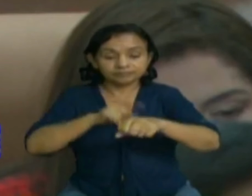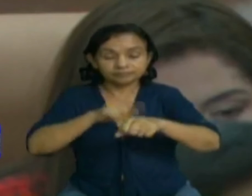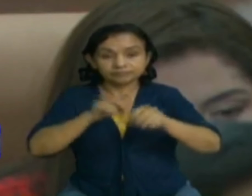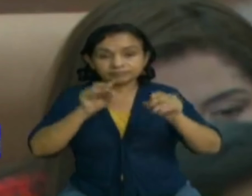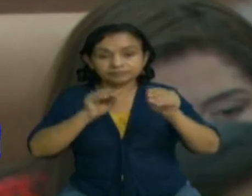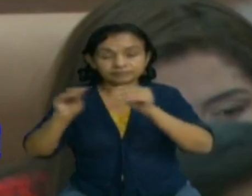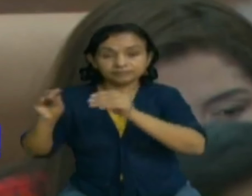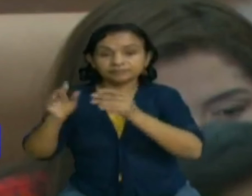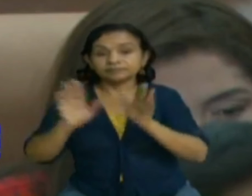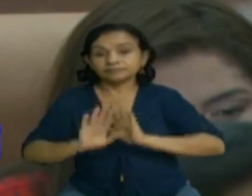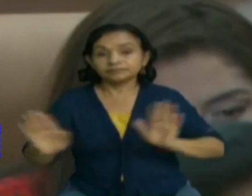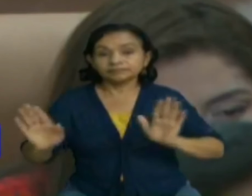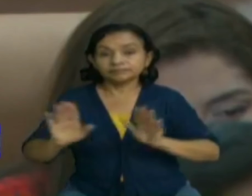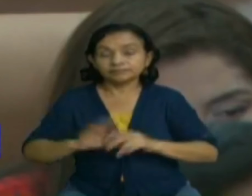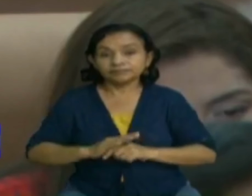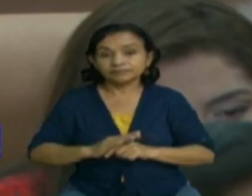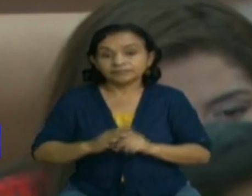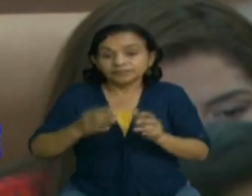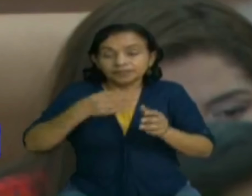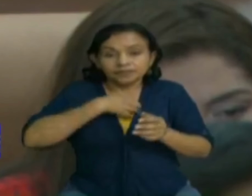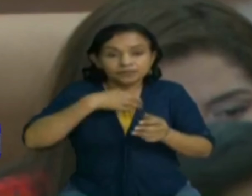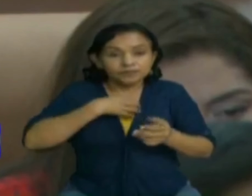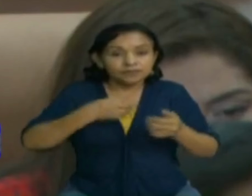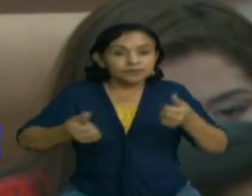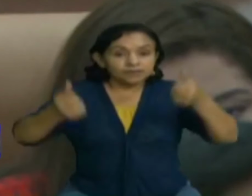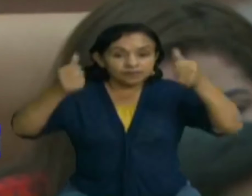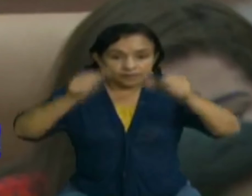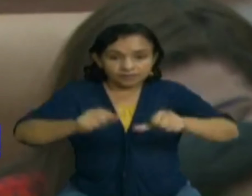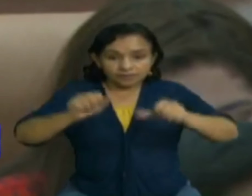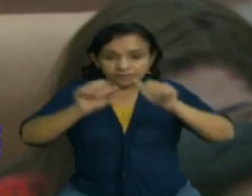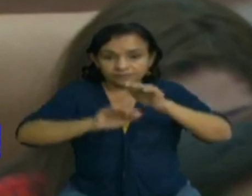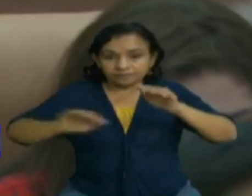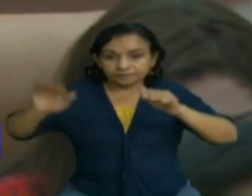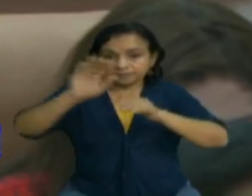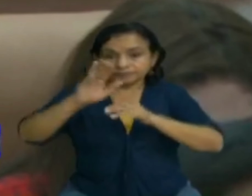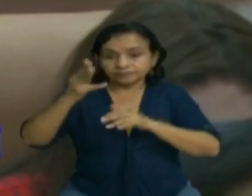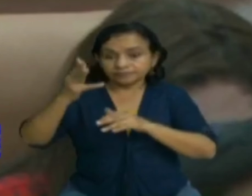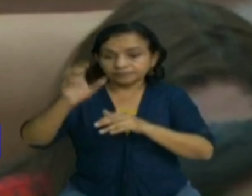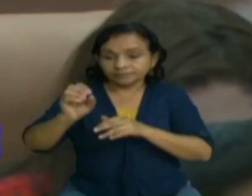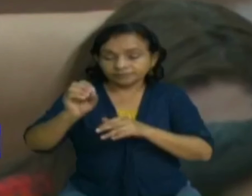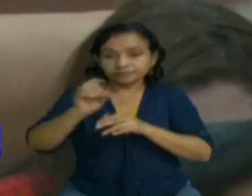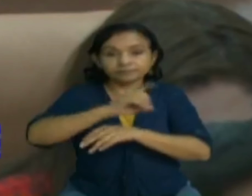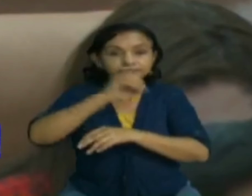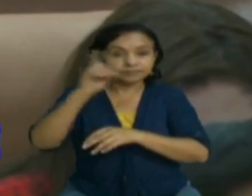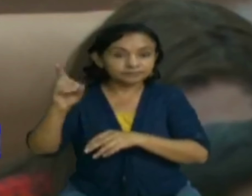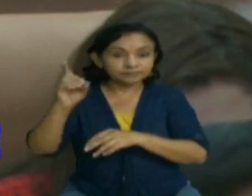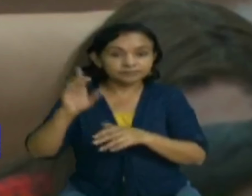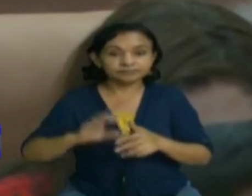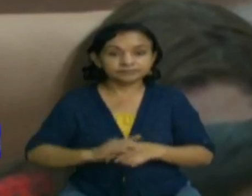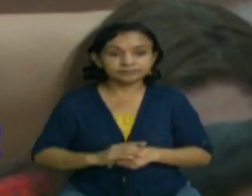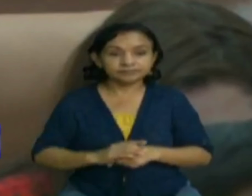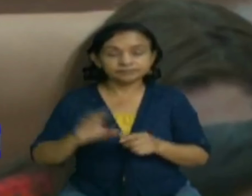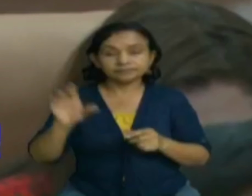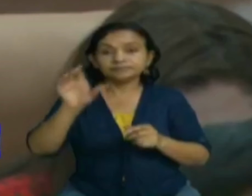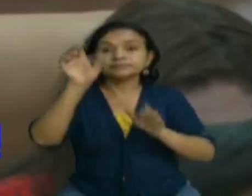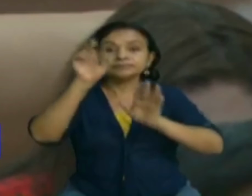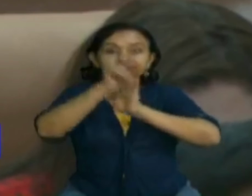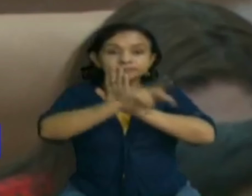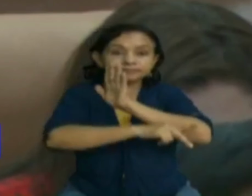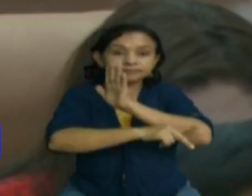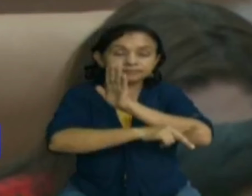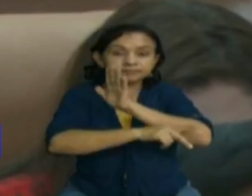plazo máximo. Lo que nosotros estamos dejando como plazo máximo, que son 90 días, en otros países ese es